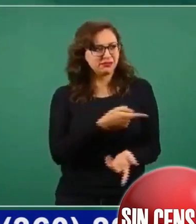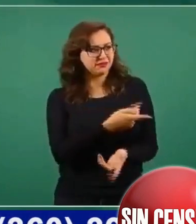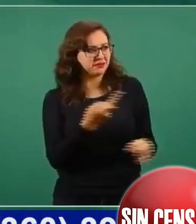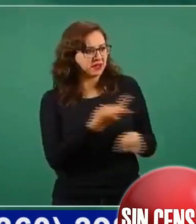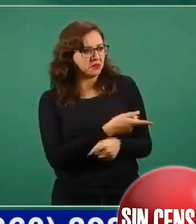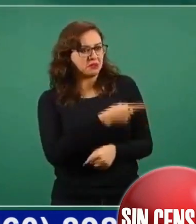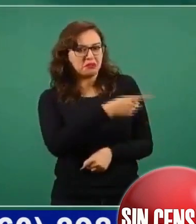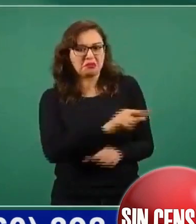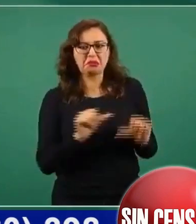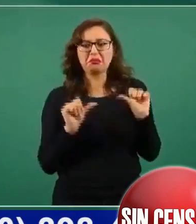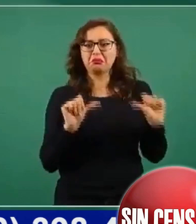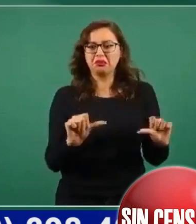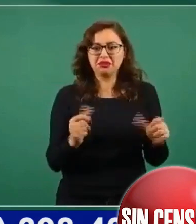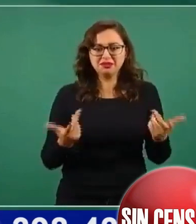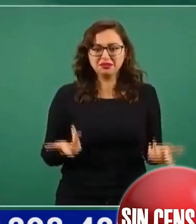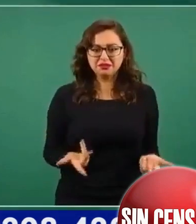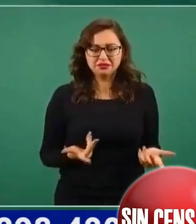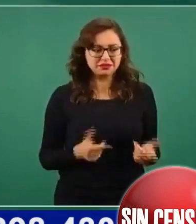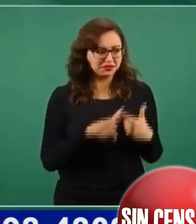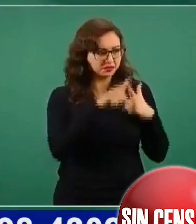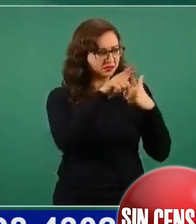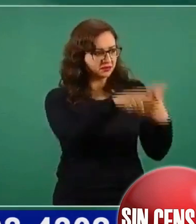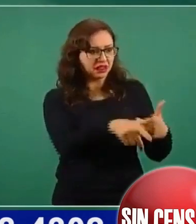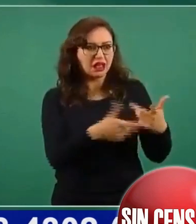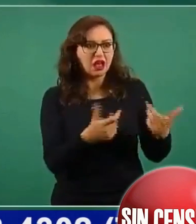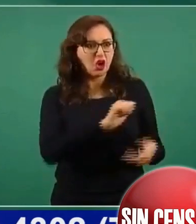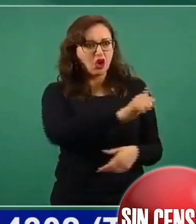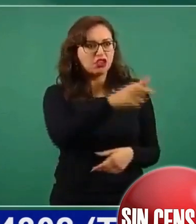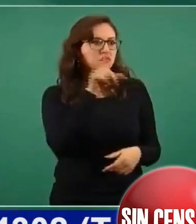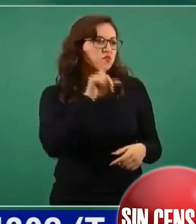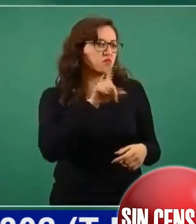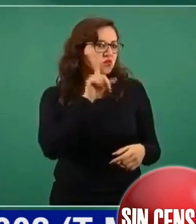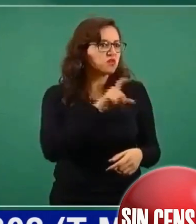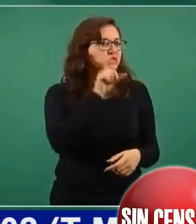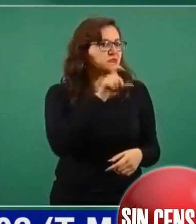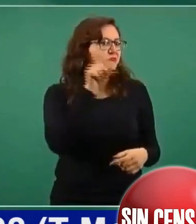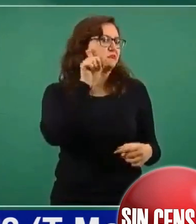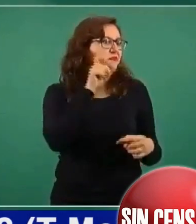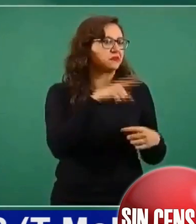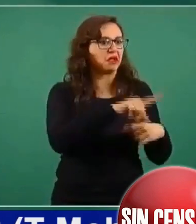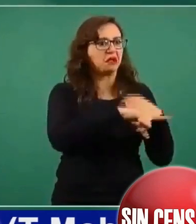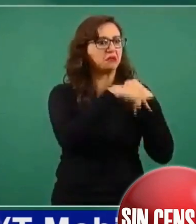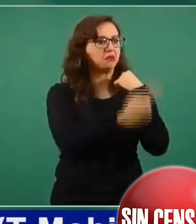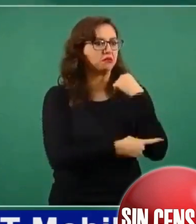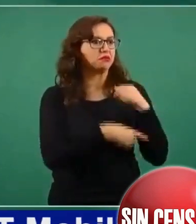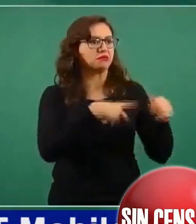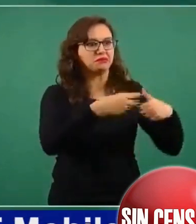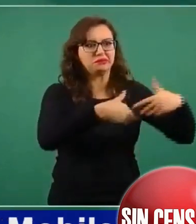La verdad de las cosas es que la enorme mayoría de la población,